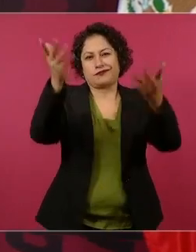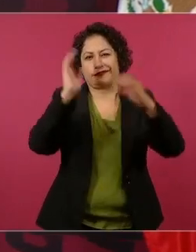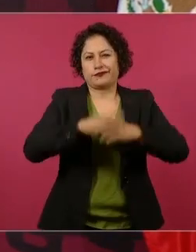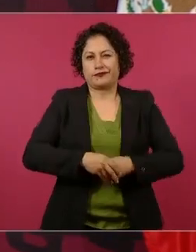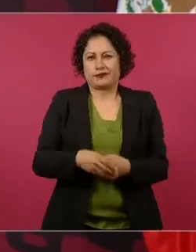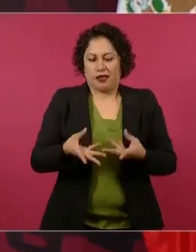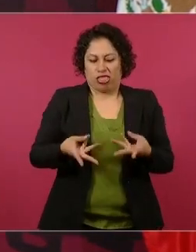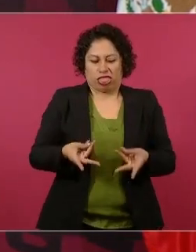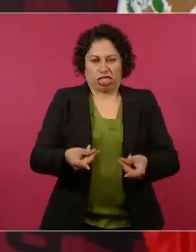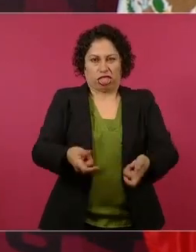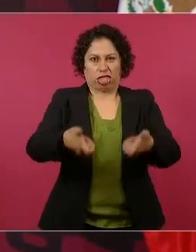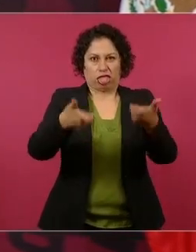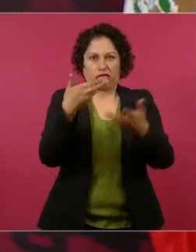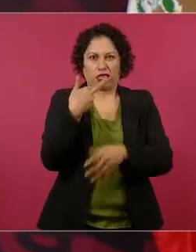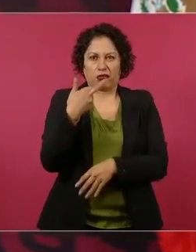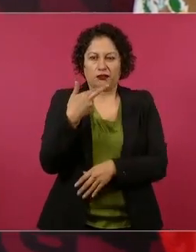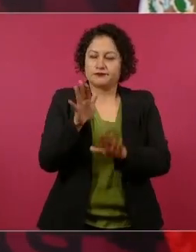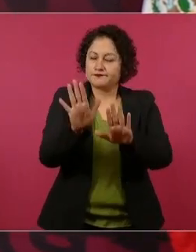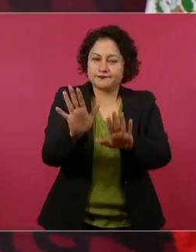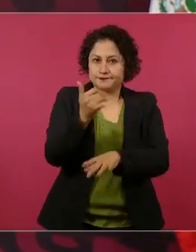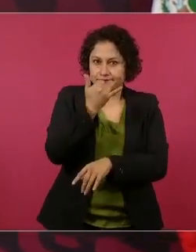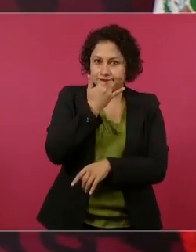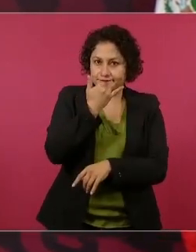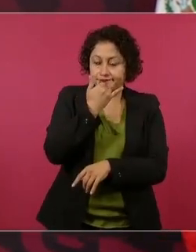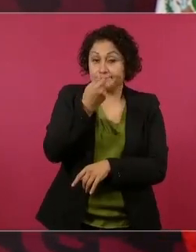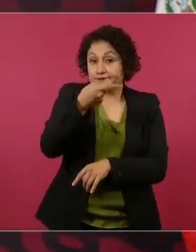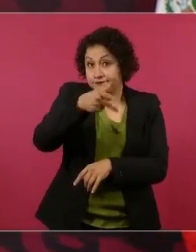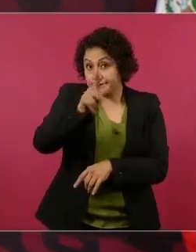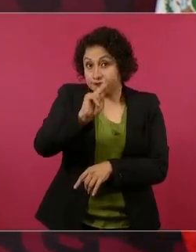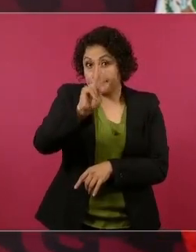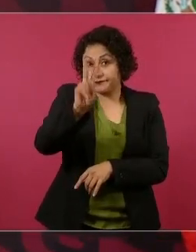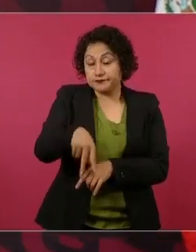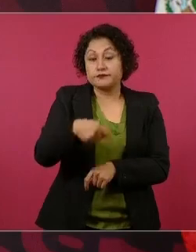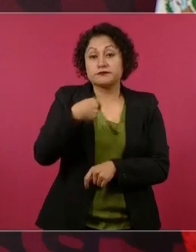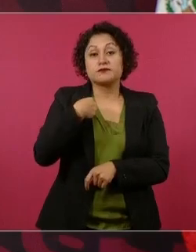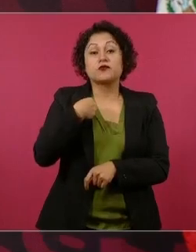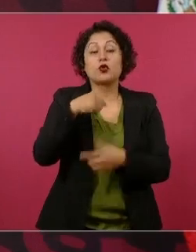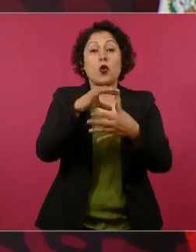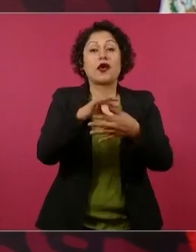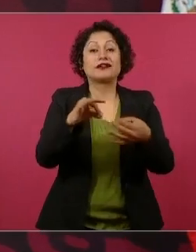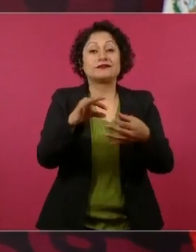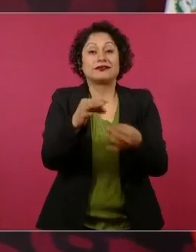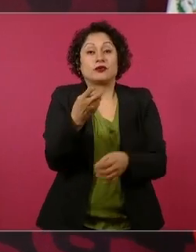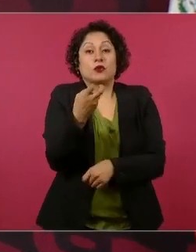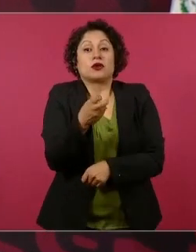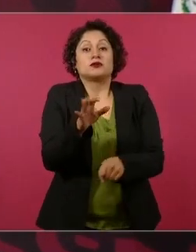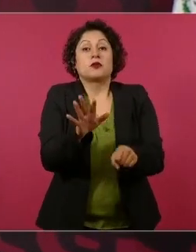es para que los mexicanos